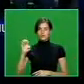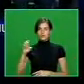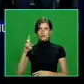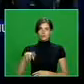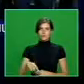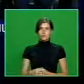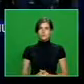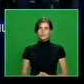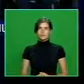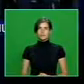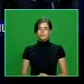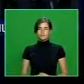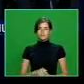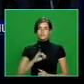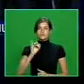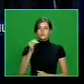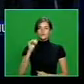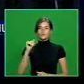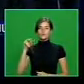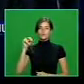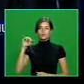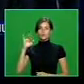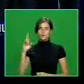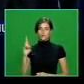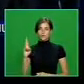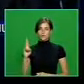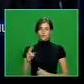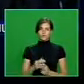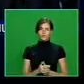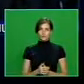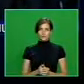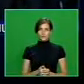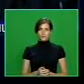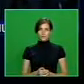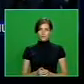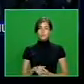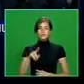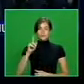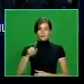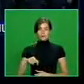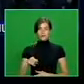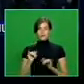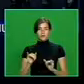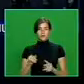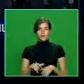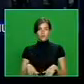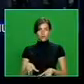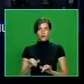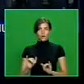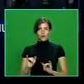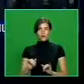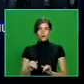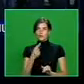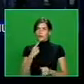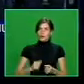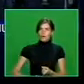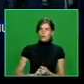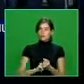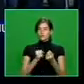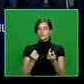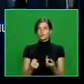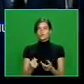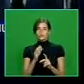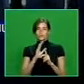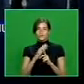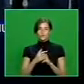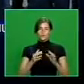también Junior el Junior Carrillo también por allá dando su aporte a la cultura